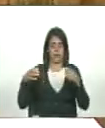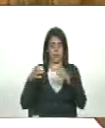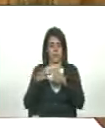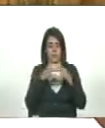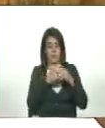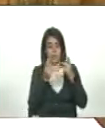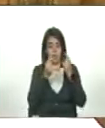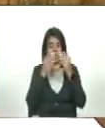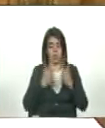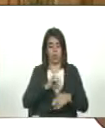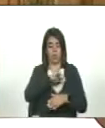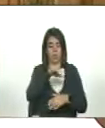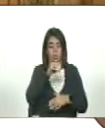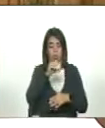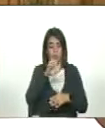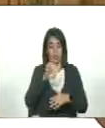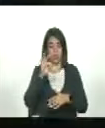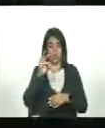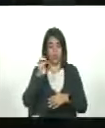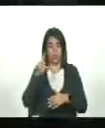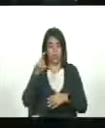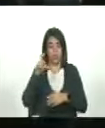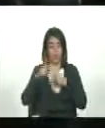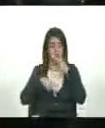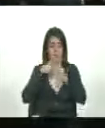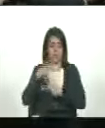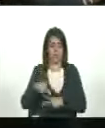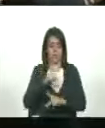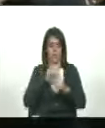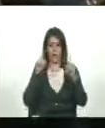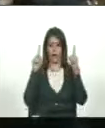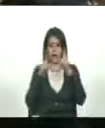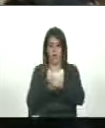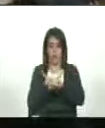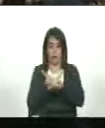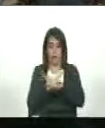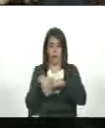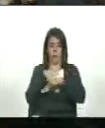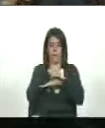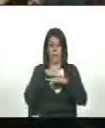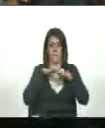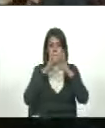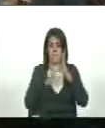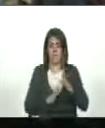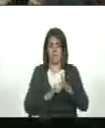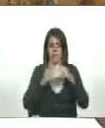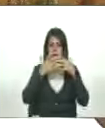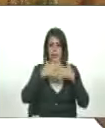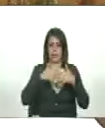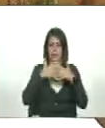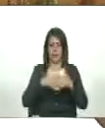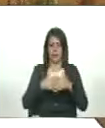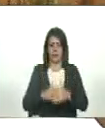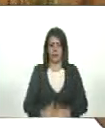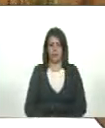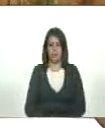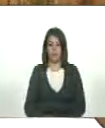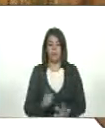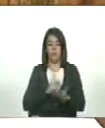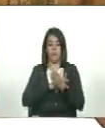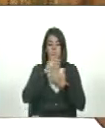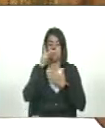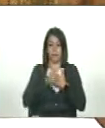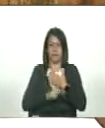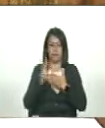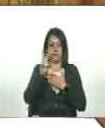sectorial de Economía, José Félix Rivas, en un proceso de reestructuración del Ministerio de Industria, al